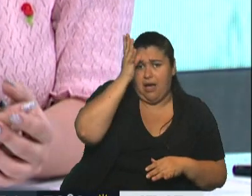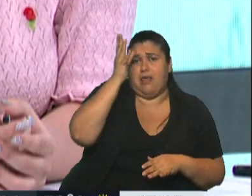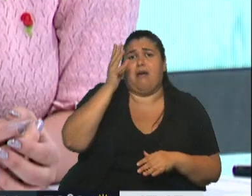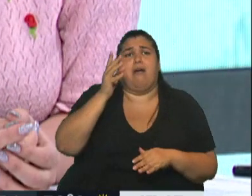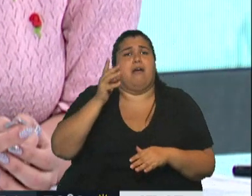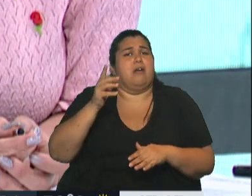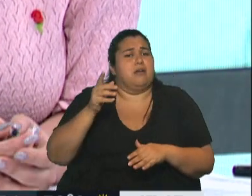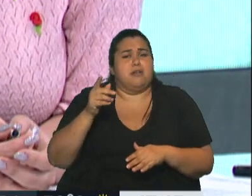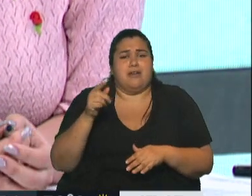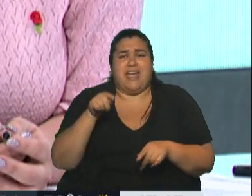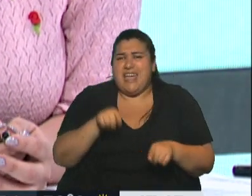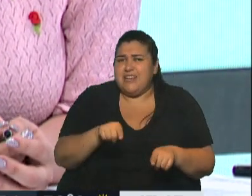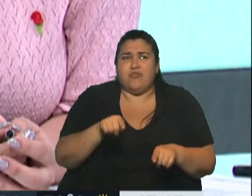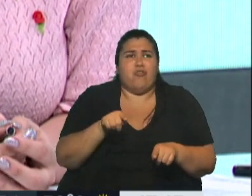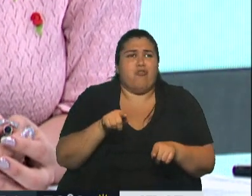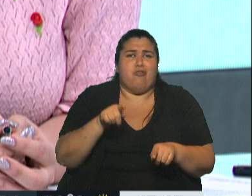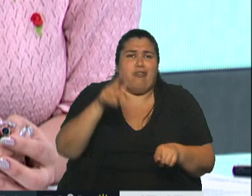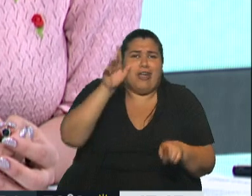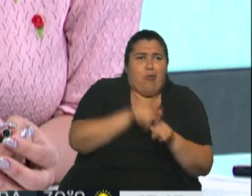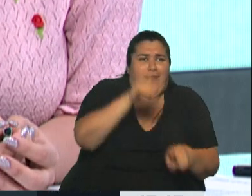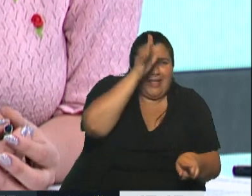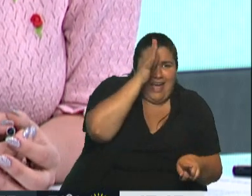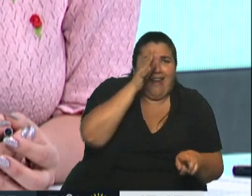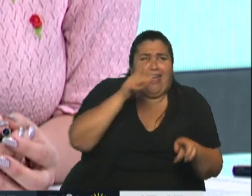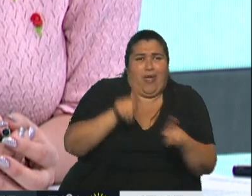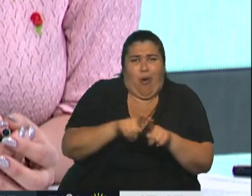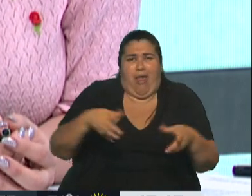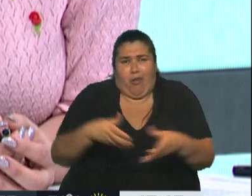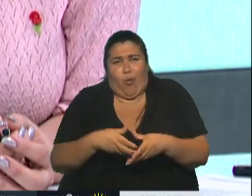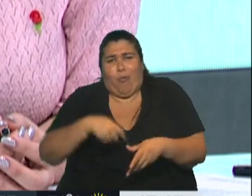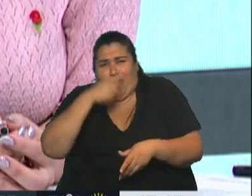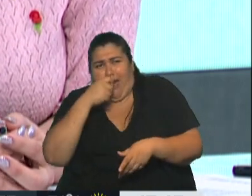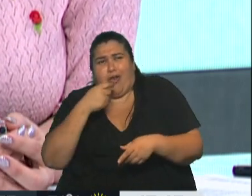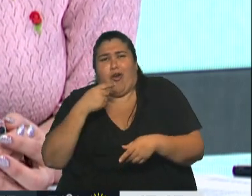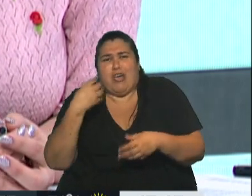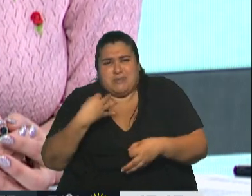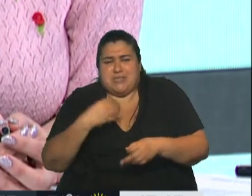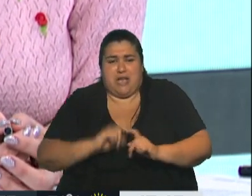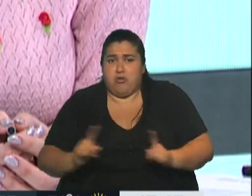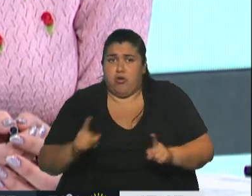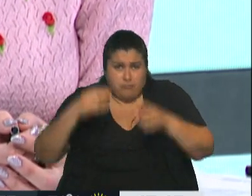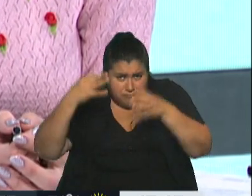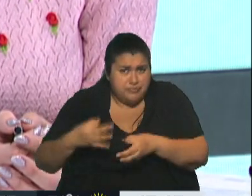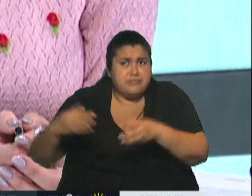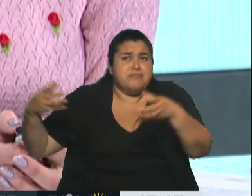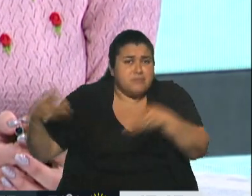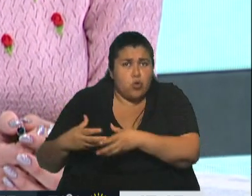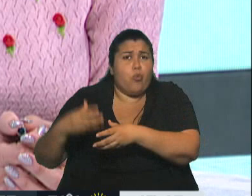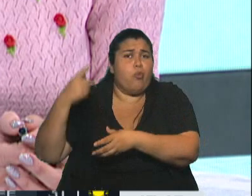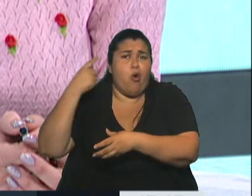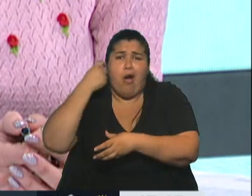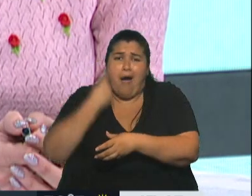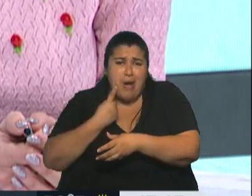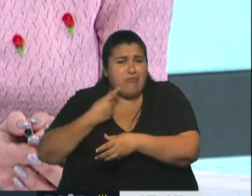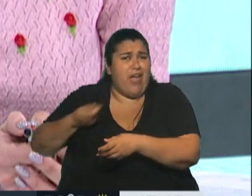pero estos no son ni los corleoneses, ni carteles, ni maras. Son organizaciones criminales que se han